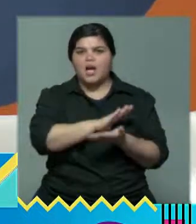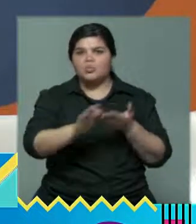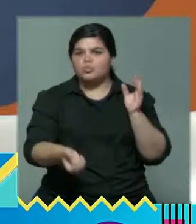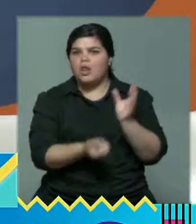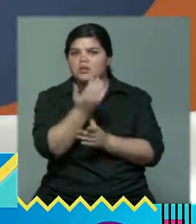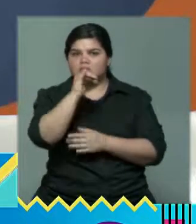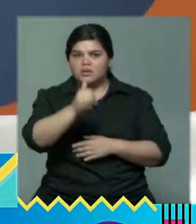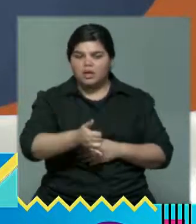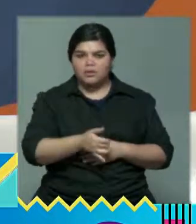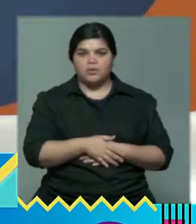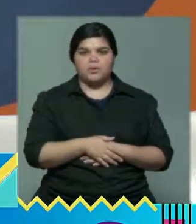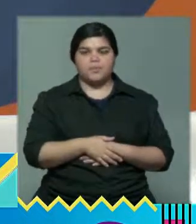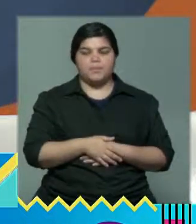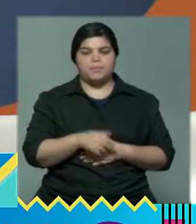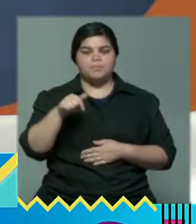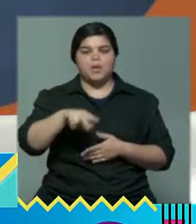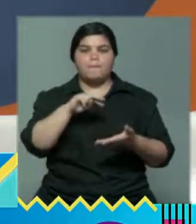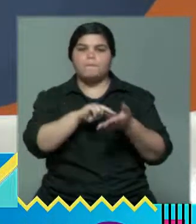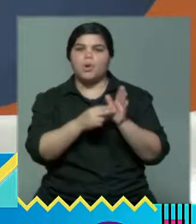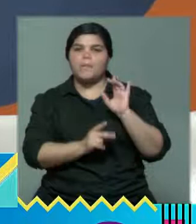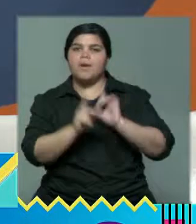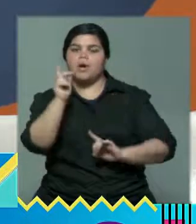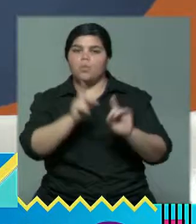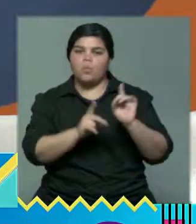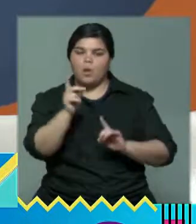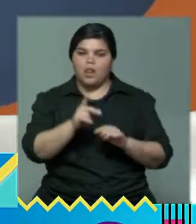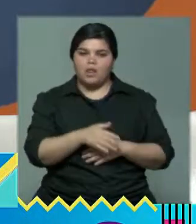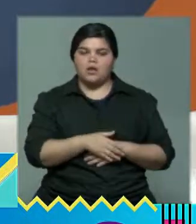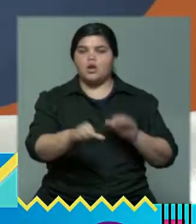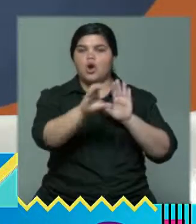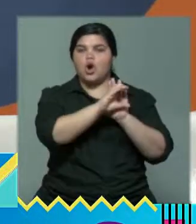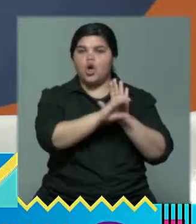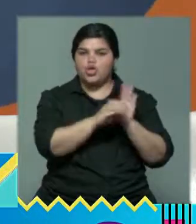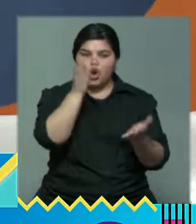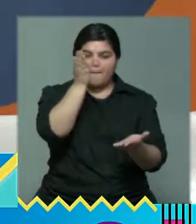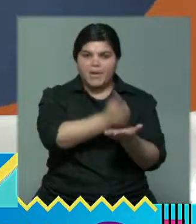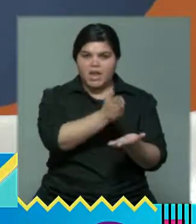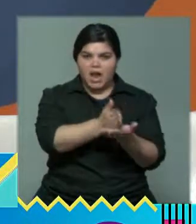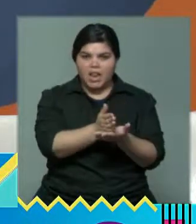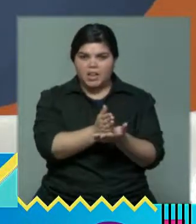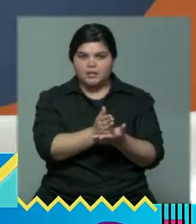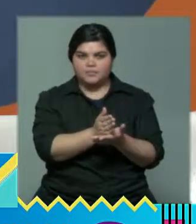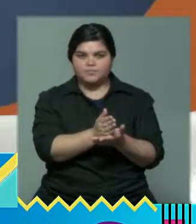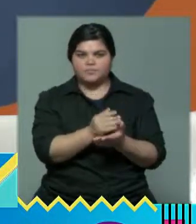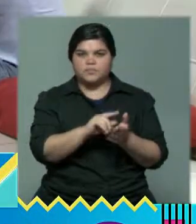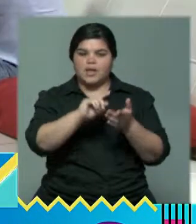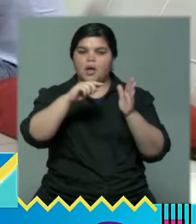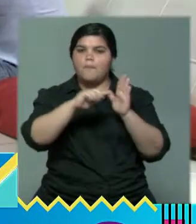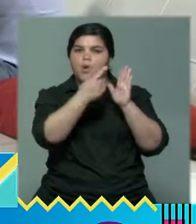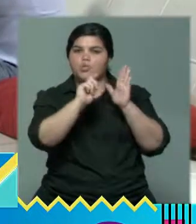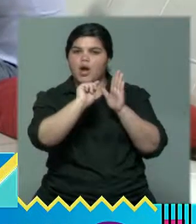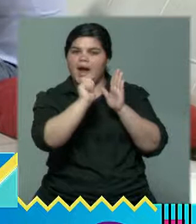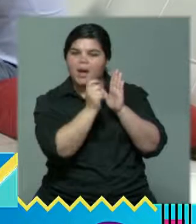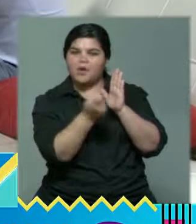problema es que se les va haciendo baches al Código Penal, se va haciendo modificaciones parciales